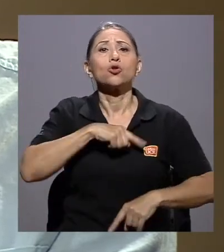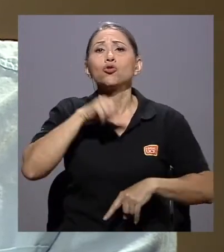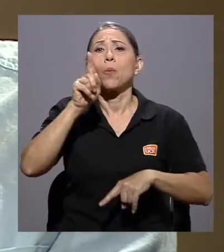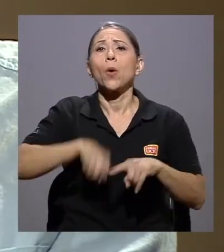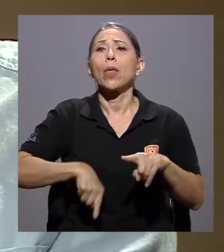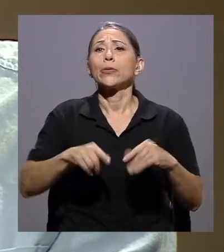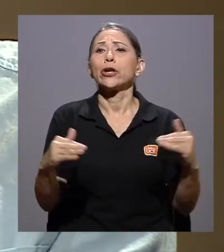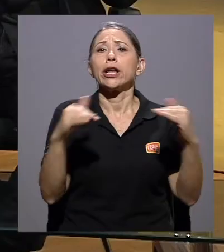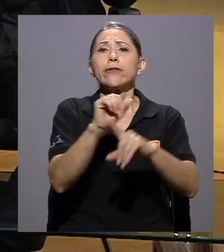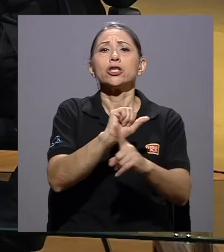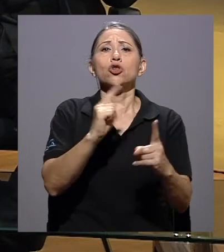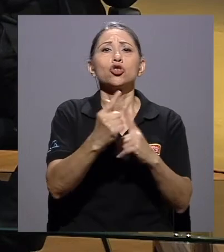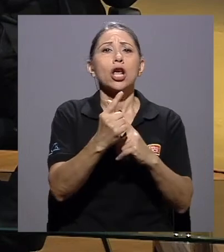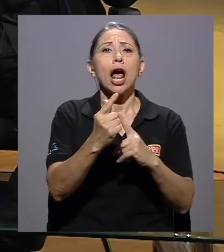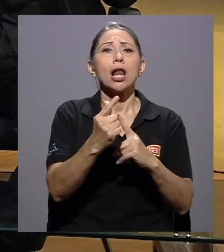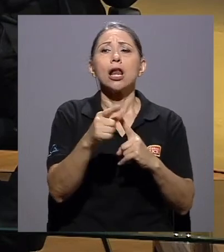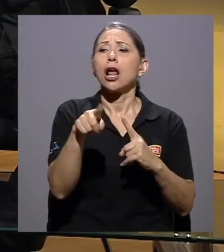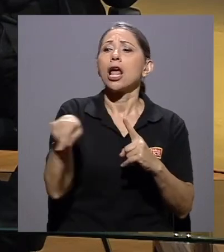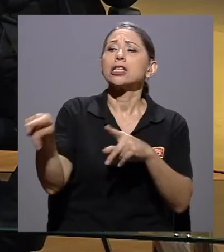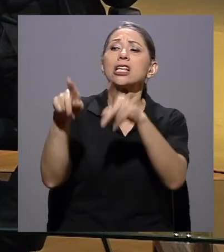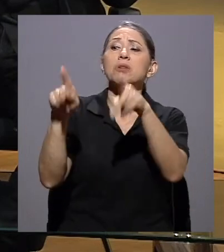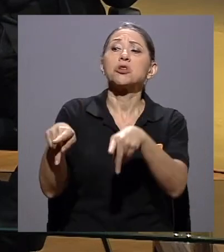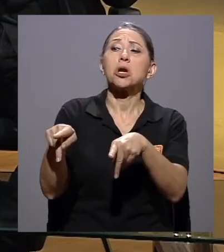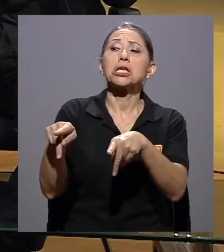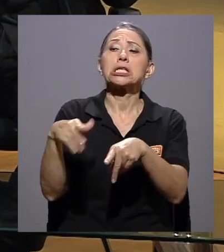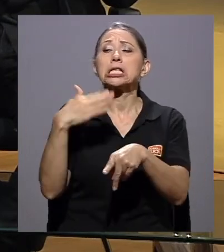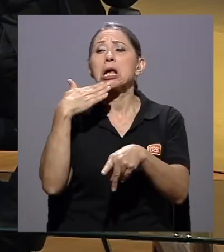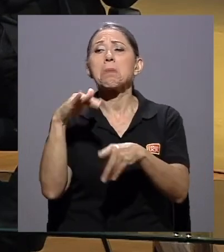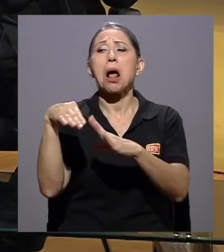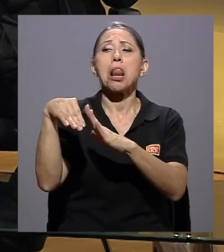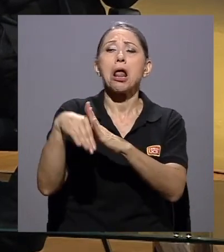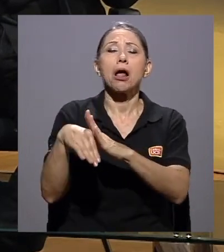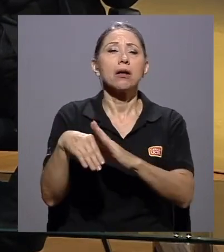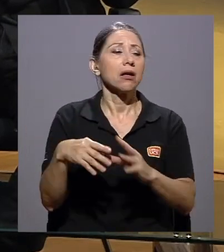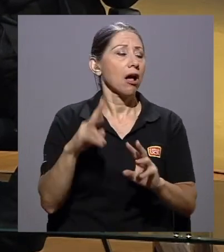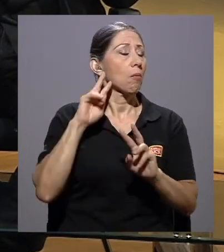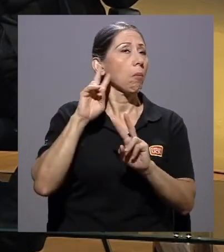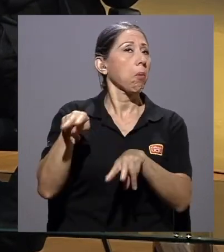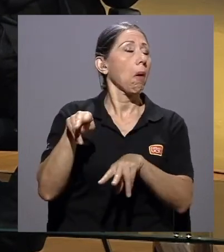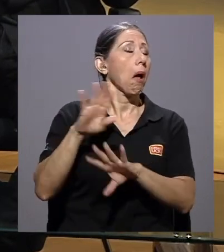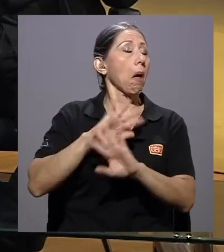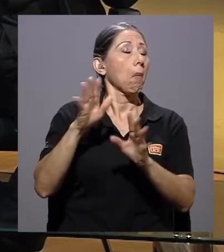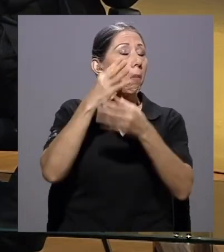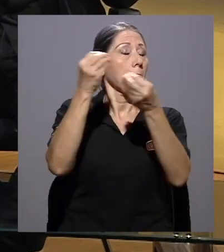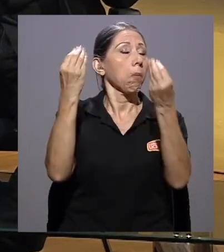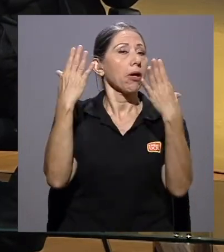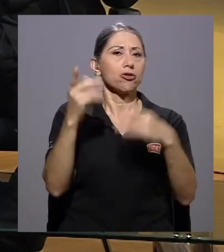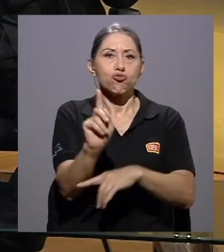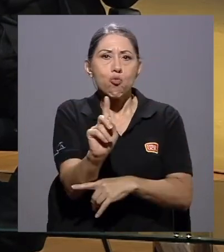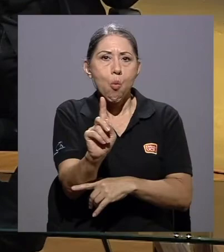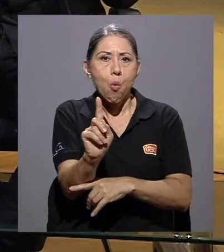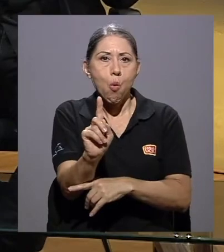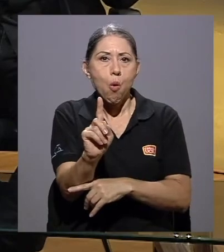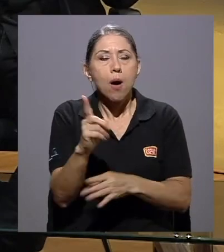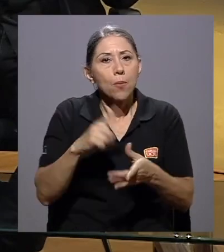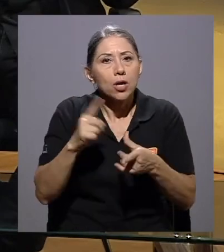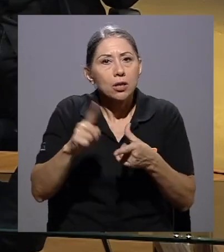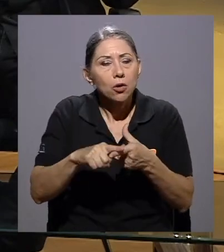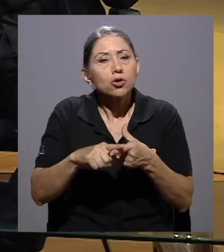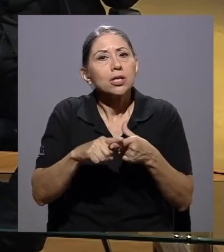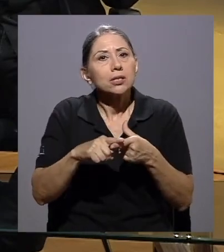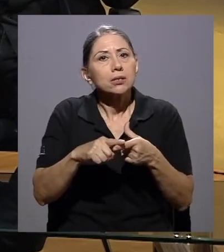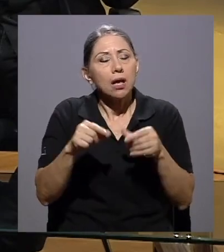desentendernos socialmente de la precarización, porque entonces seguimos y entonces la pandemia va a acentuar y profundizar